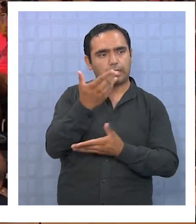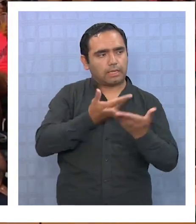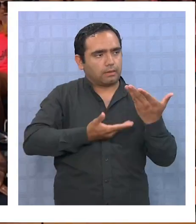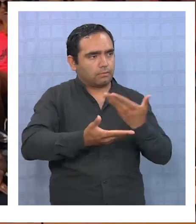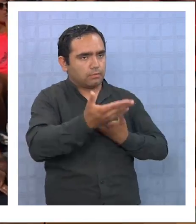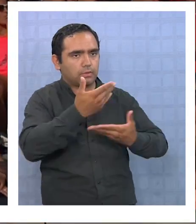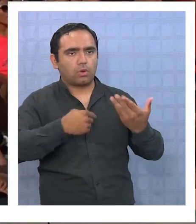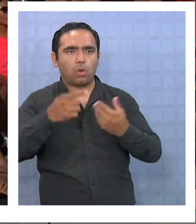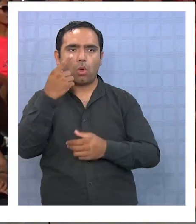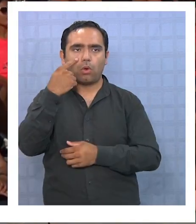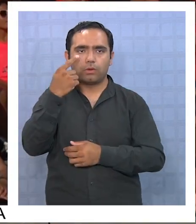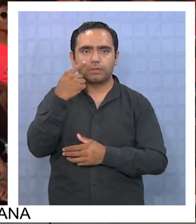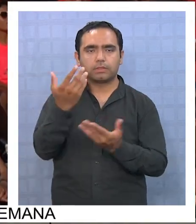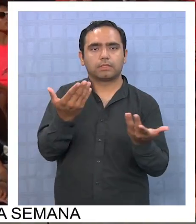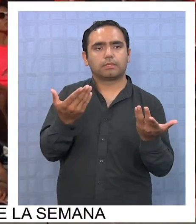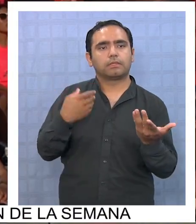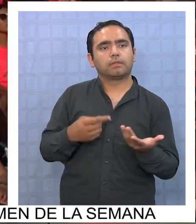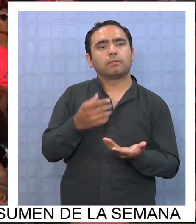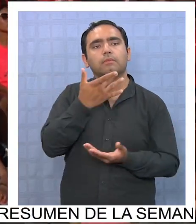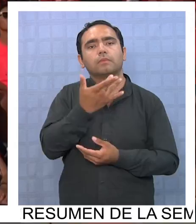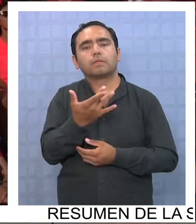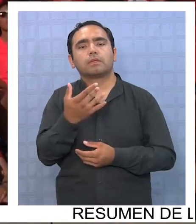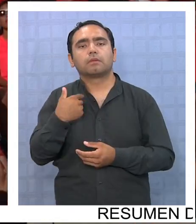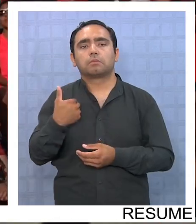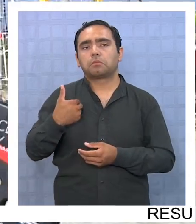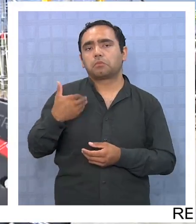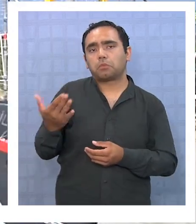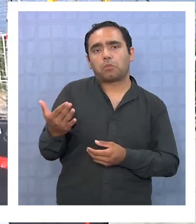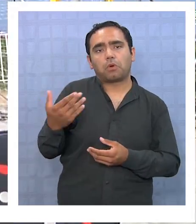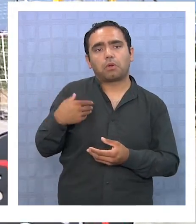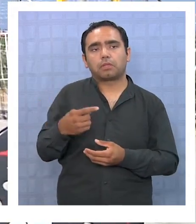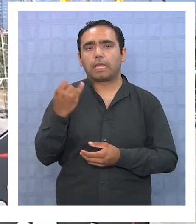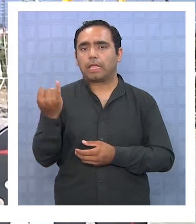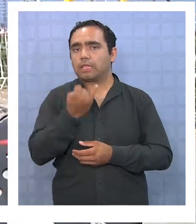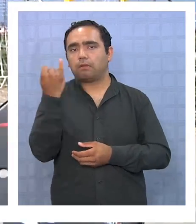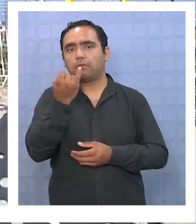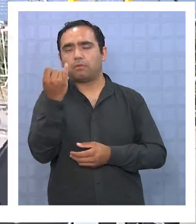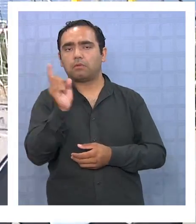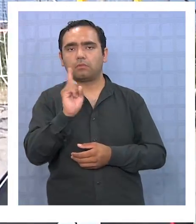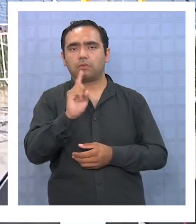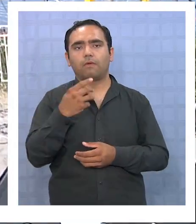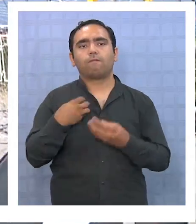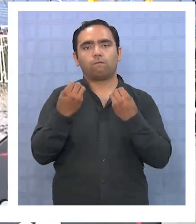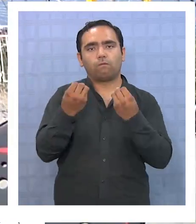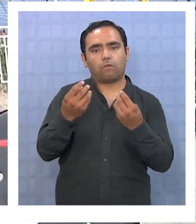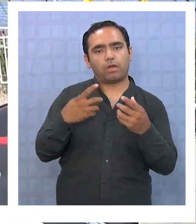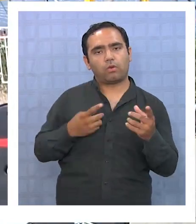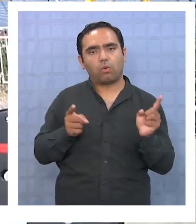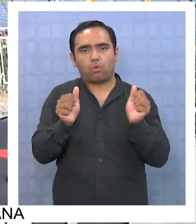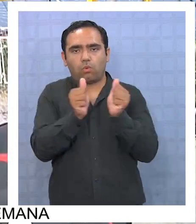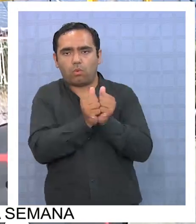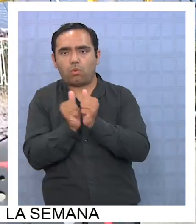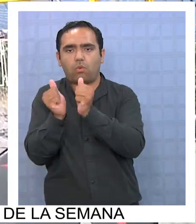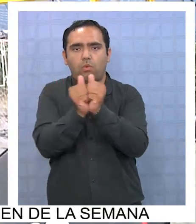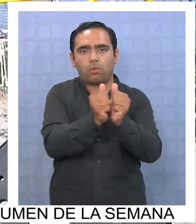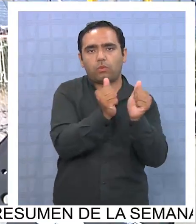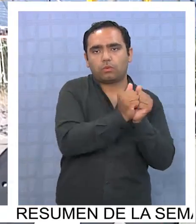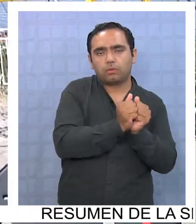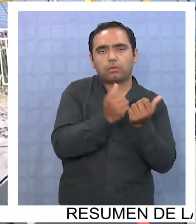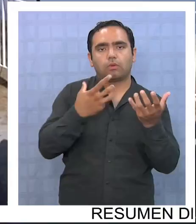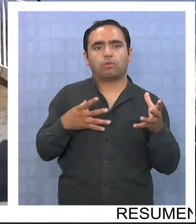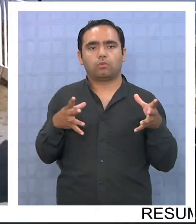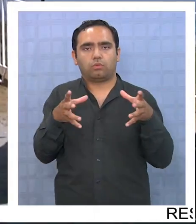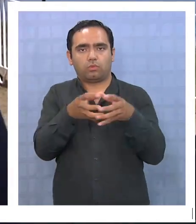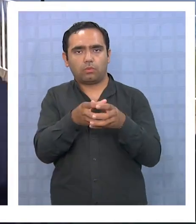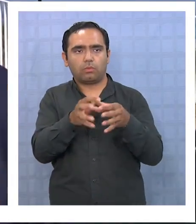conocernos un poco, porque no importa que seamos buenos individualmente, importa que seamos buenos en las duplas, importa que como equipo nos llevemos